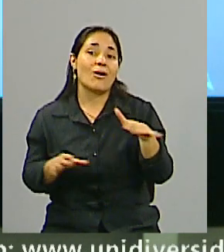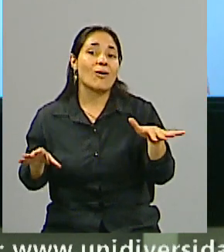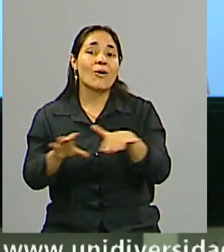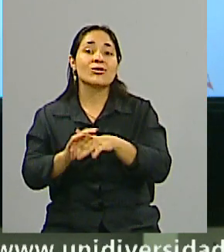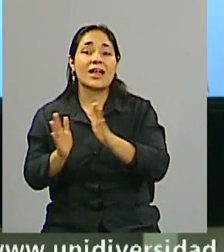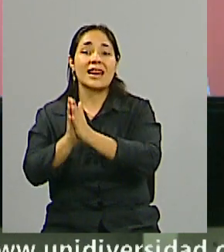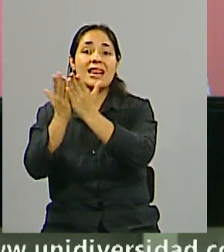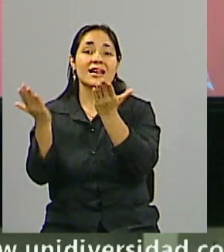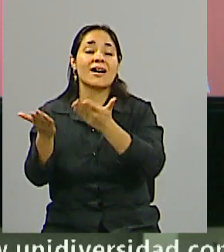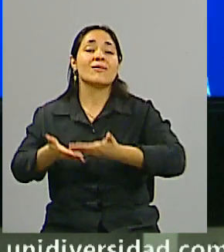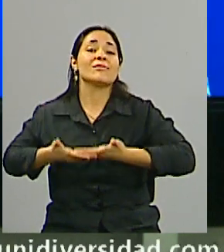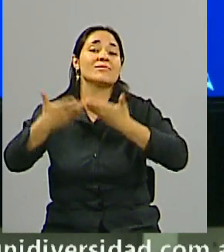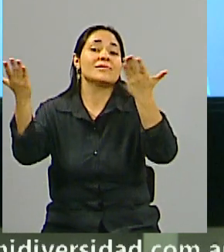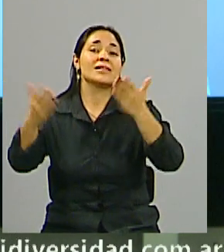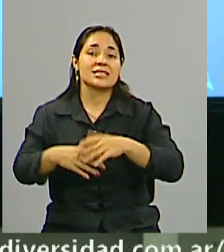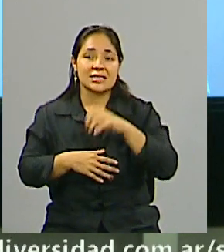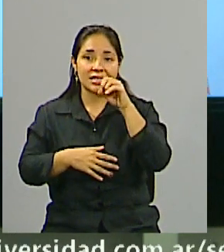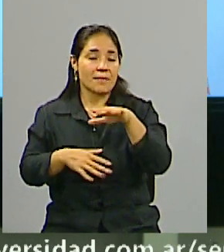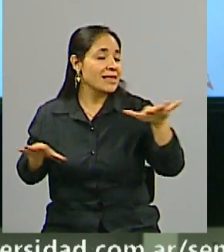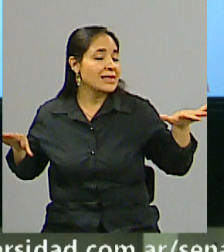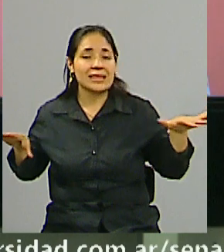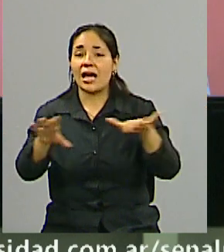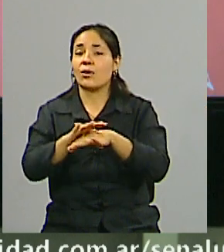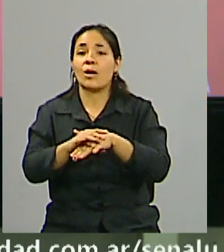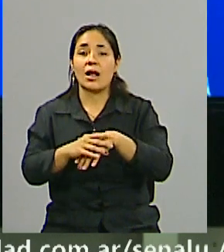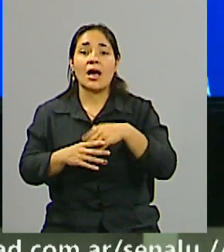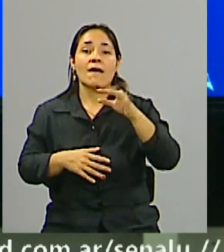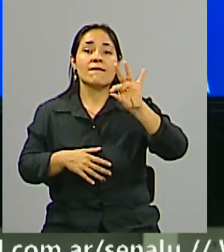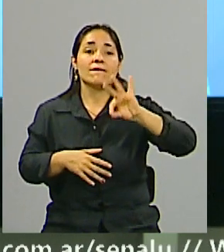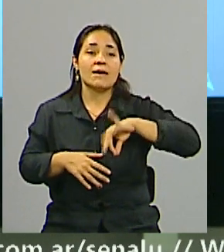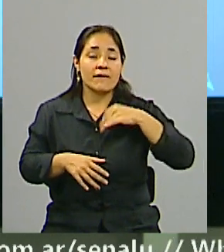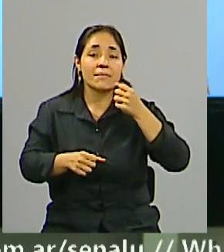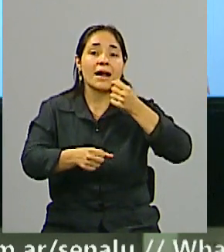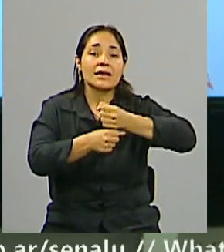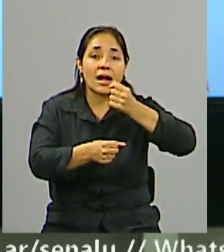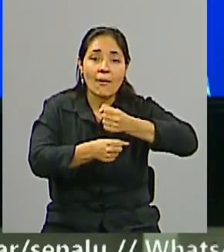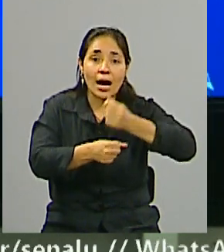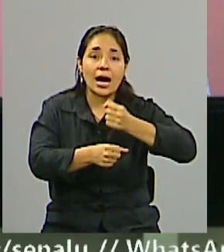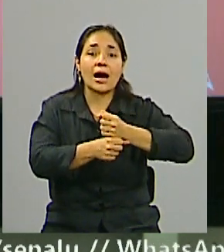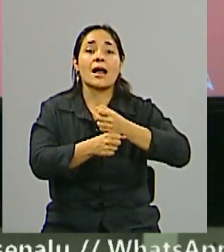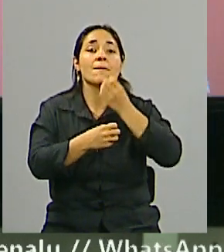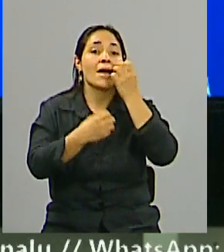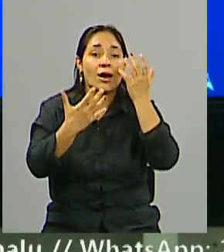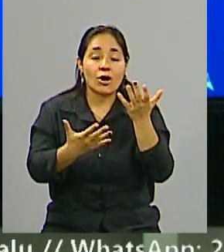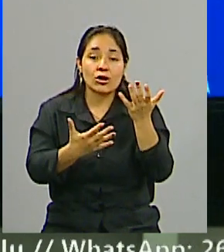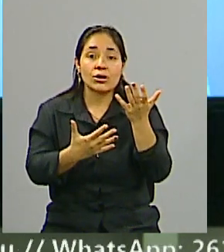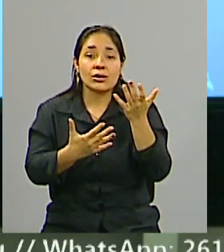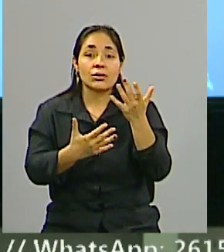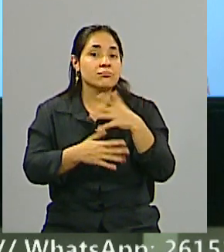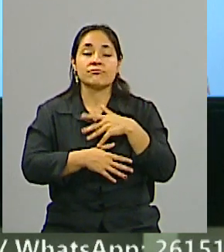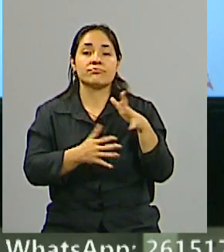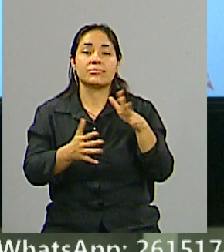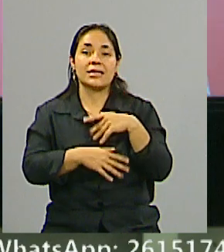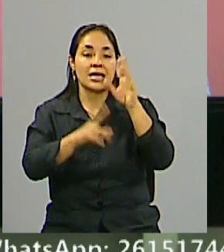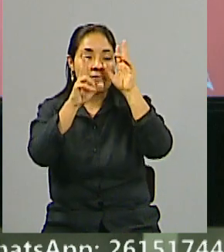fue publicado por Le Diunk. Buenísimo. Se llama exactamente así, Vivir para el trabajo, trabajar para vivir. Y me parece que es una compilación de